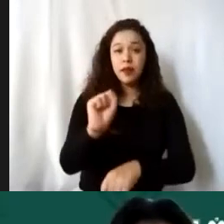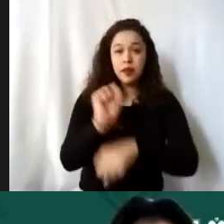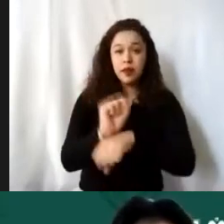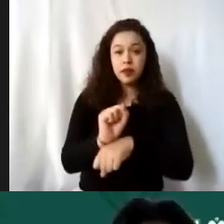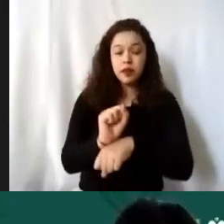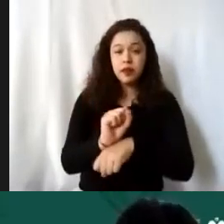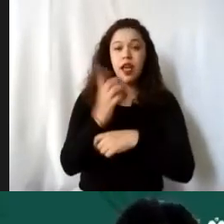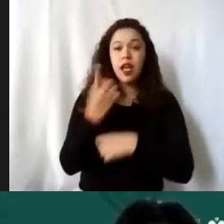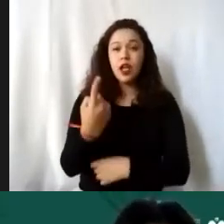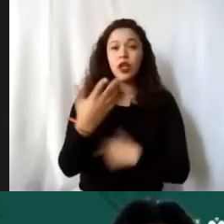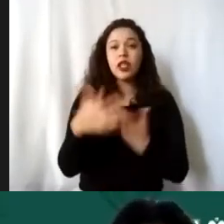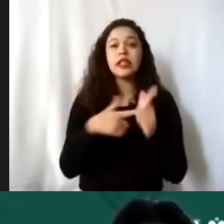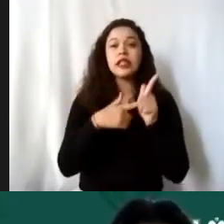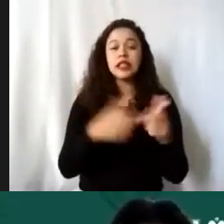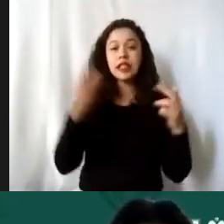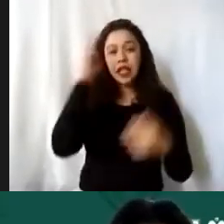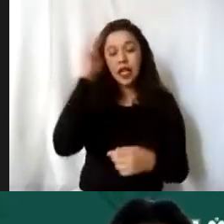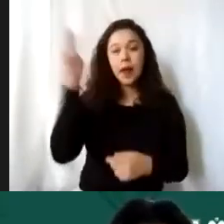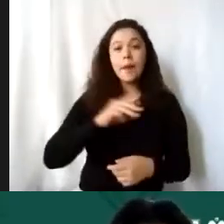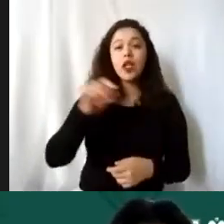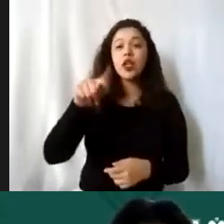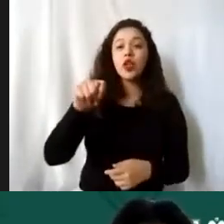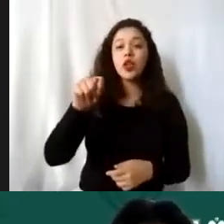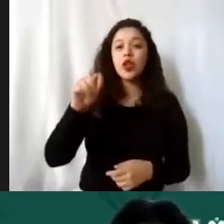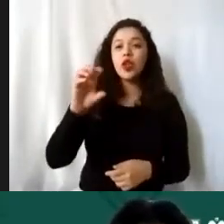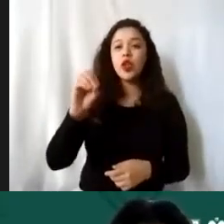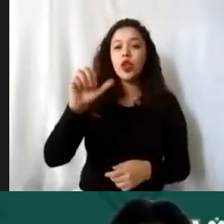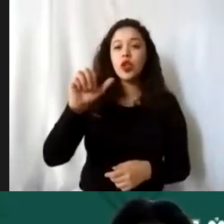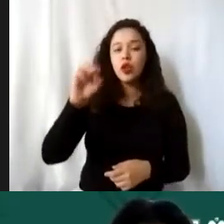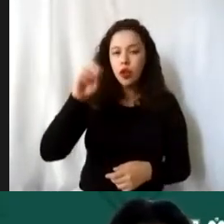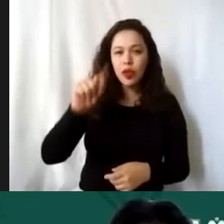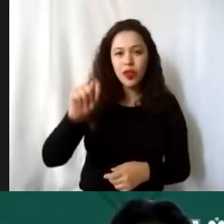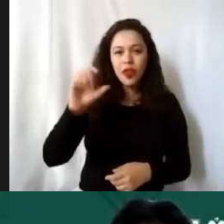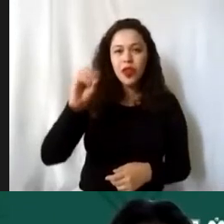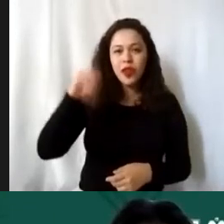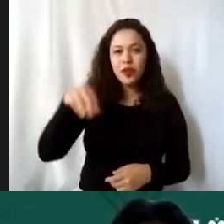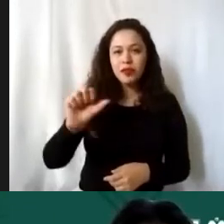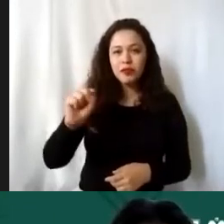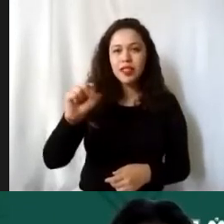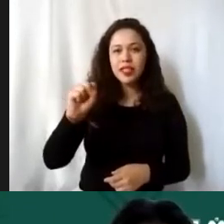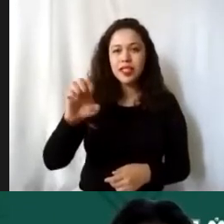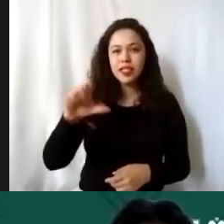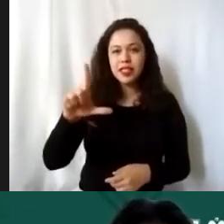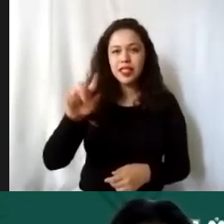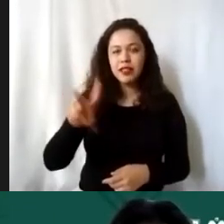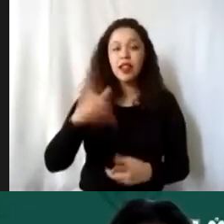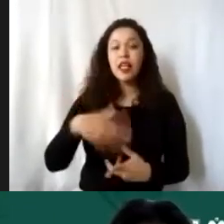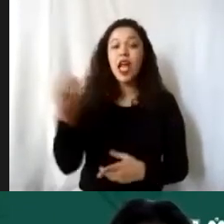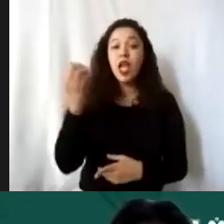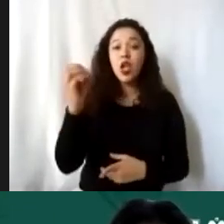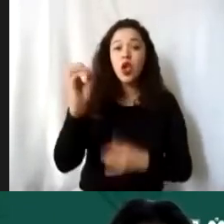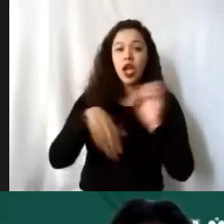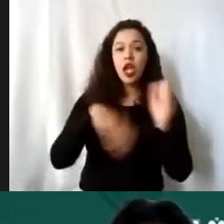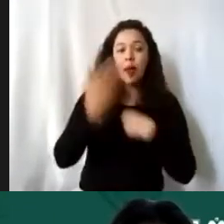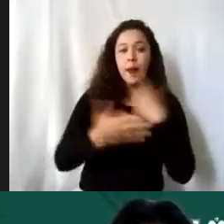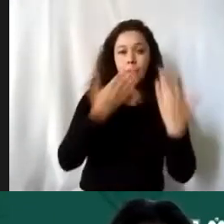con el maestro Tomás Silva. Y en el mes de octubre tenemos la sesión de cierre en torno a la aplicación del estudio